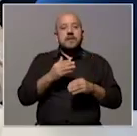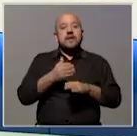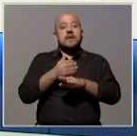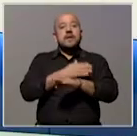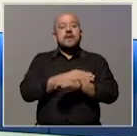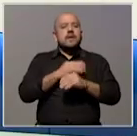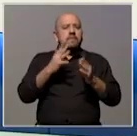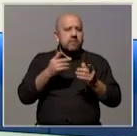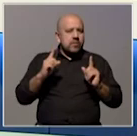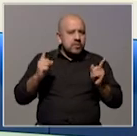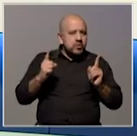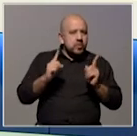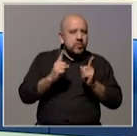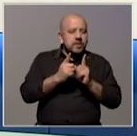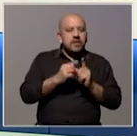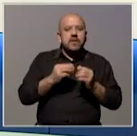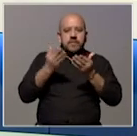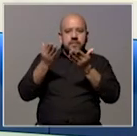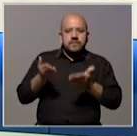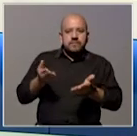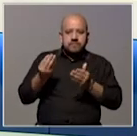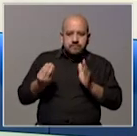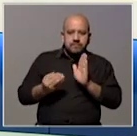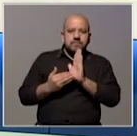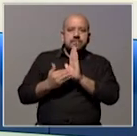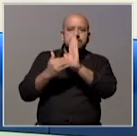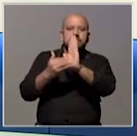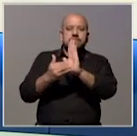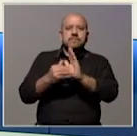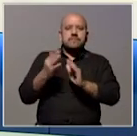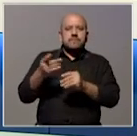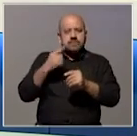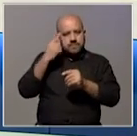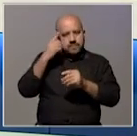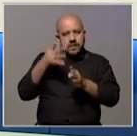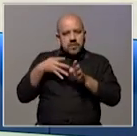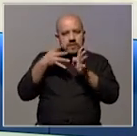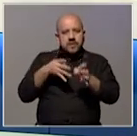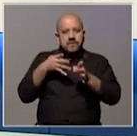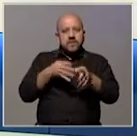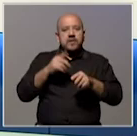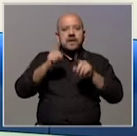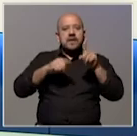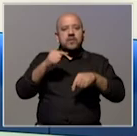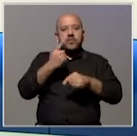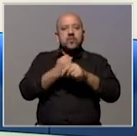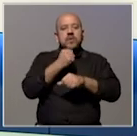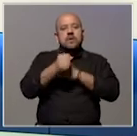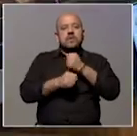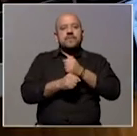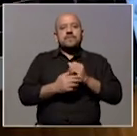vamos a resumir algunos datos vinculados con la reciente asunción y se me ocurre también los desafíos de esta gestión de un año en la presidencia de la